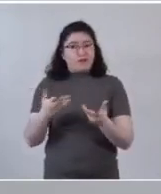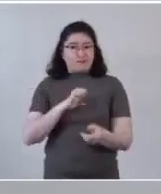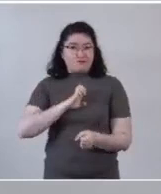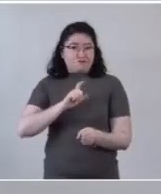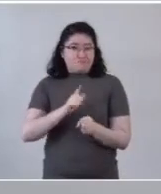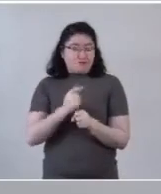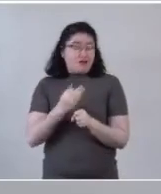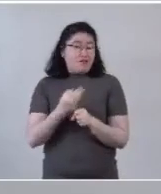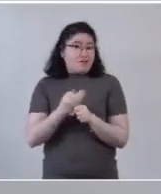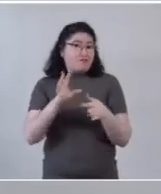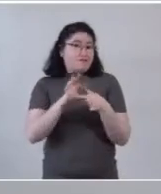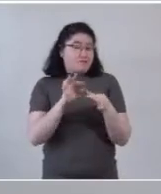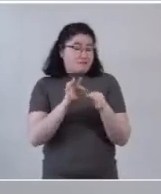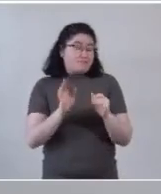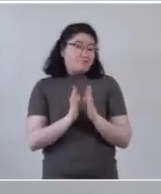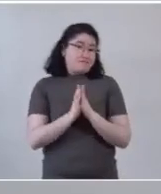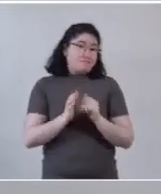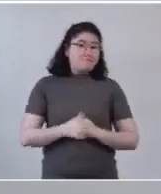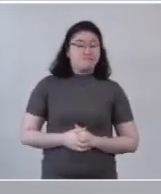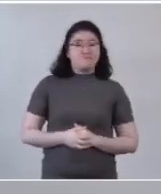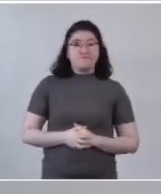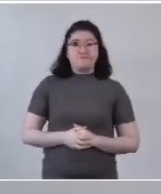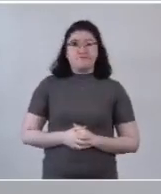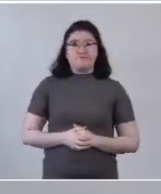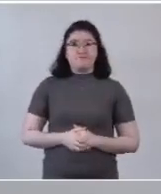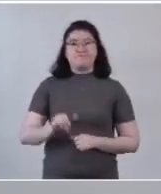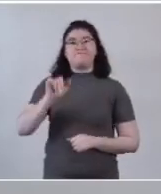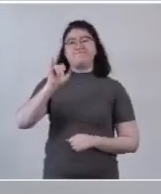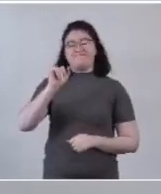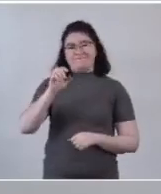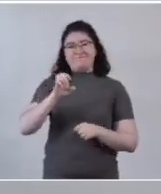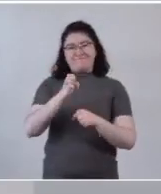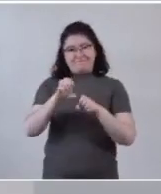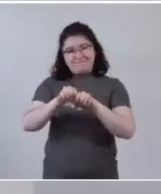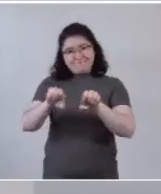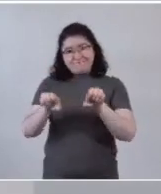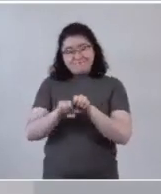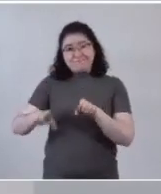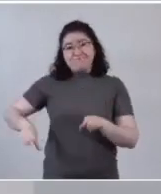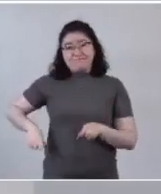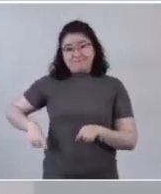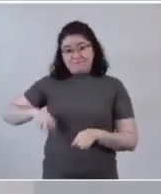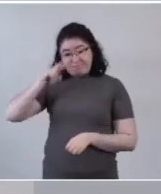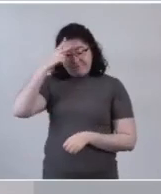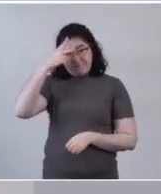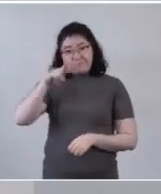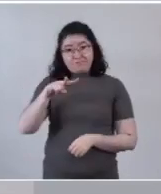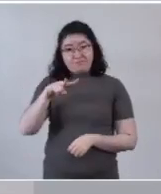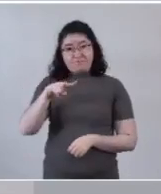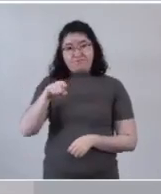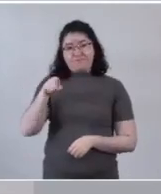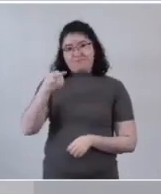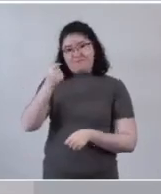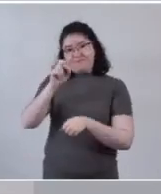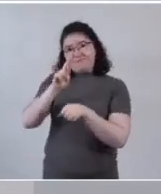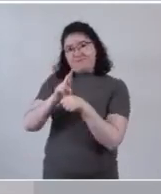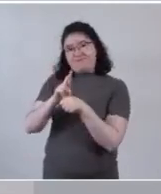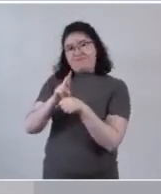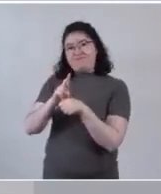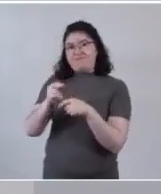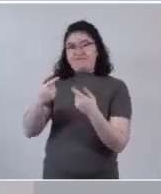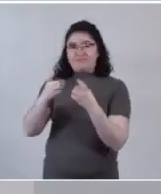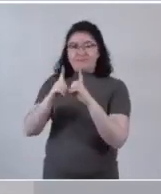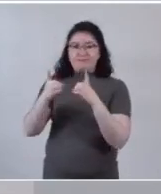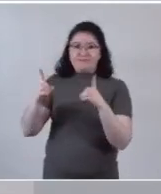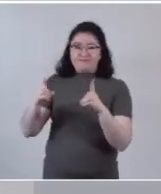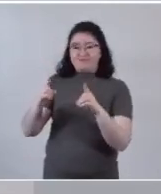doctor. Sí, hay un equipo del Gobierno de México en donde está el secretario de Relaciones